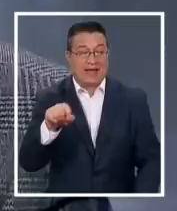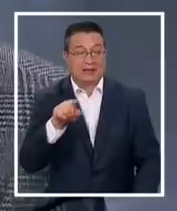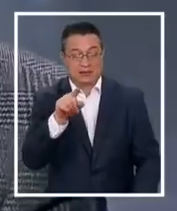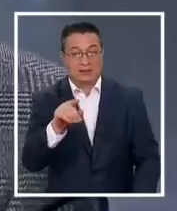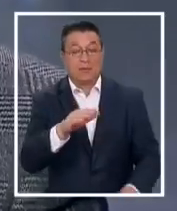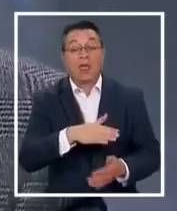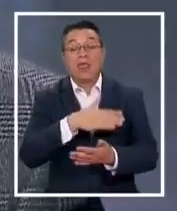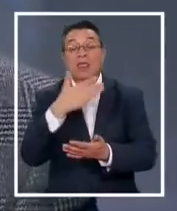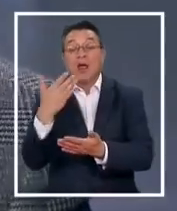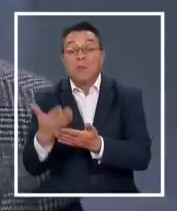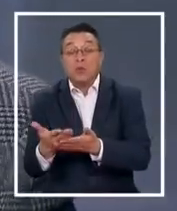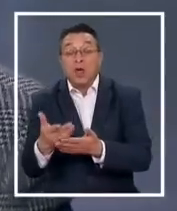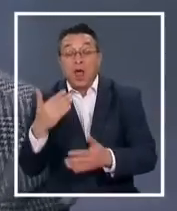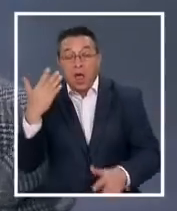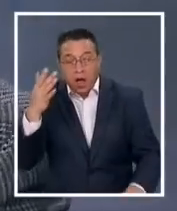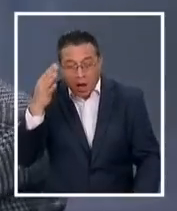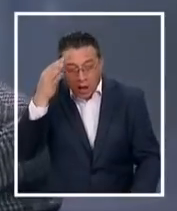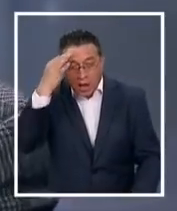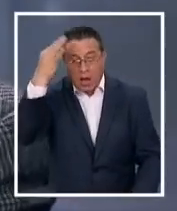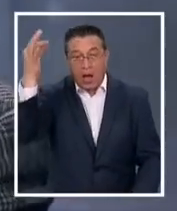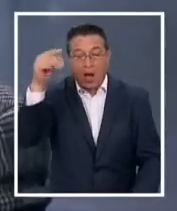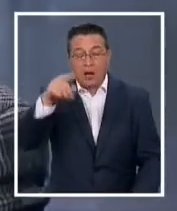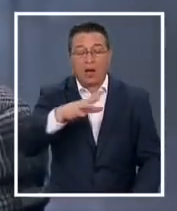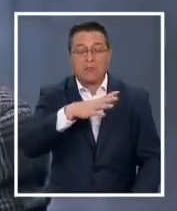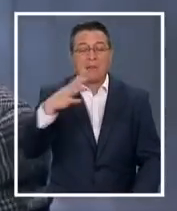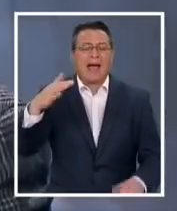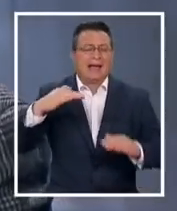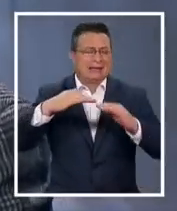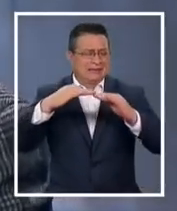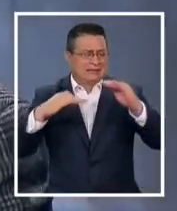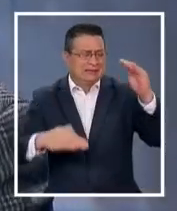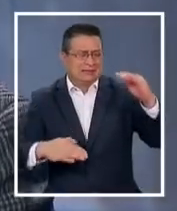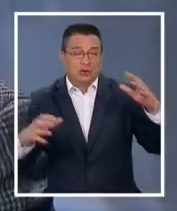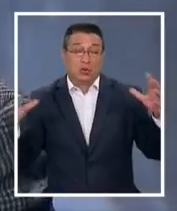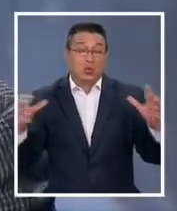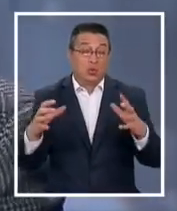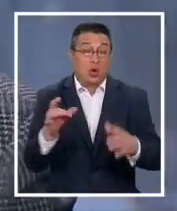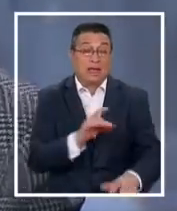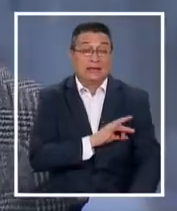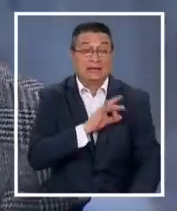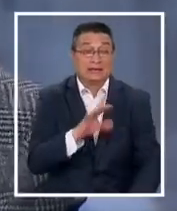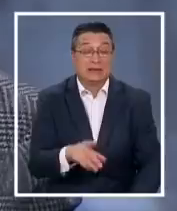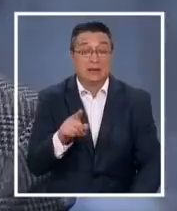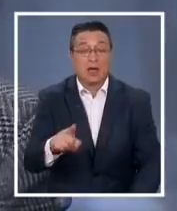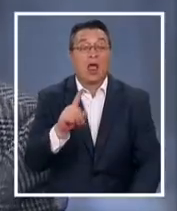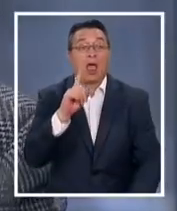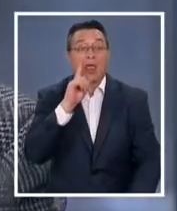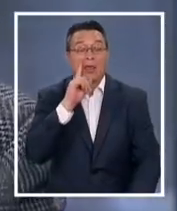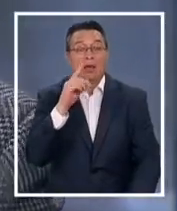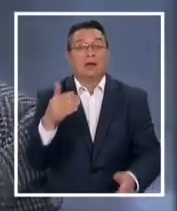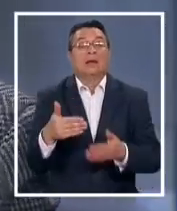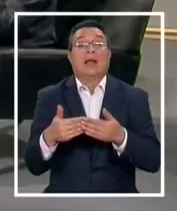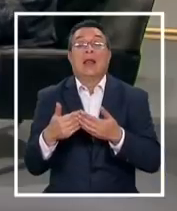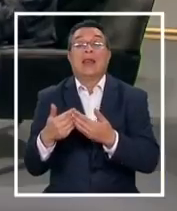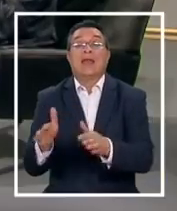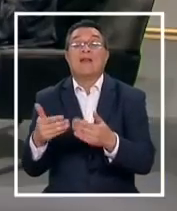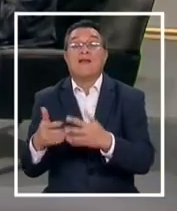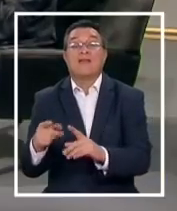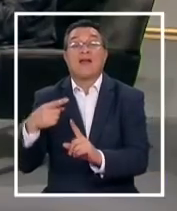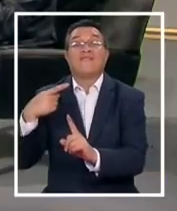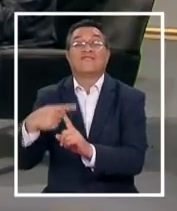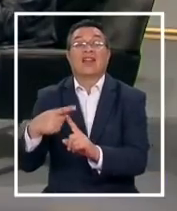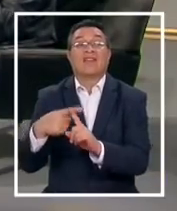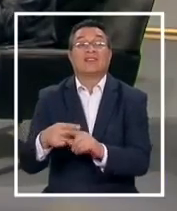finalmente se haya dado cuenta que una de las injusticias más brutales en Chile es tener exenciones que benefician